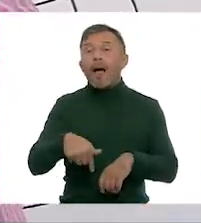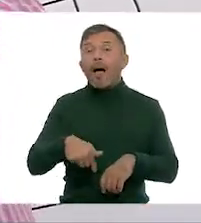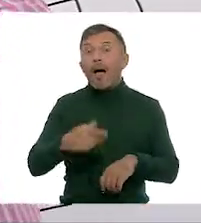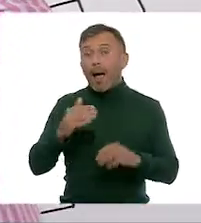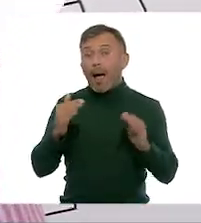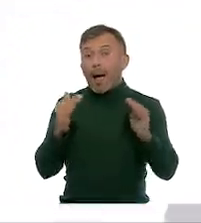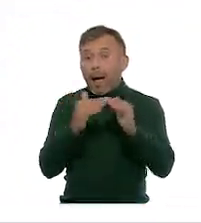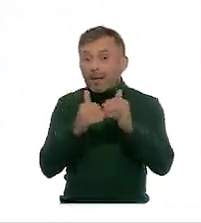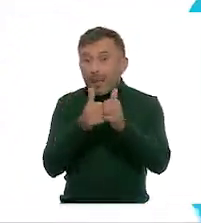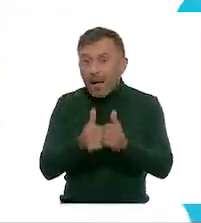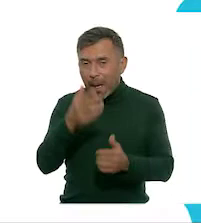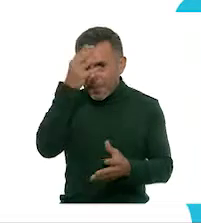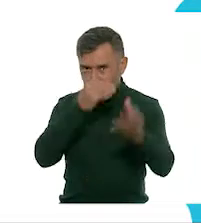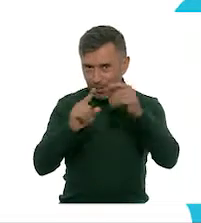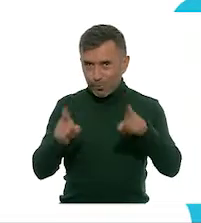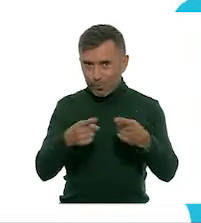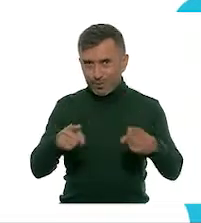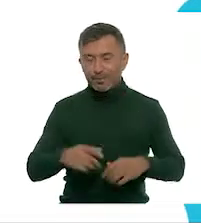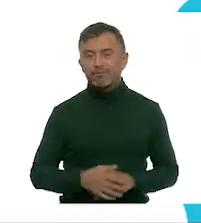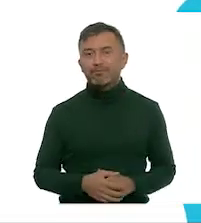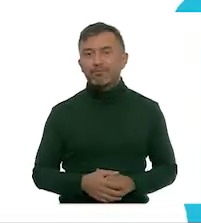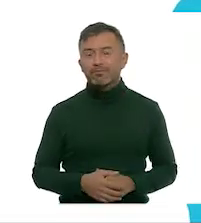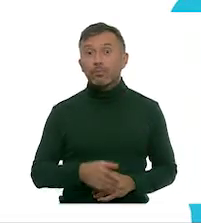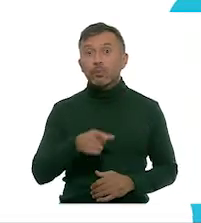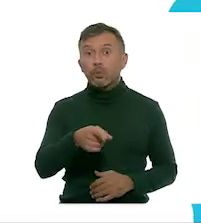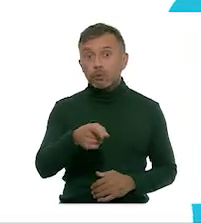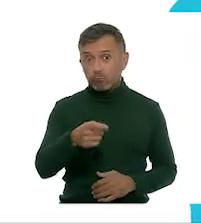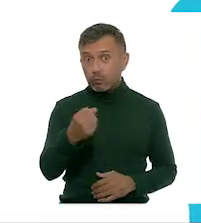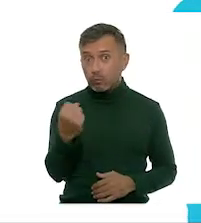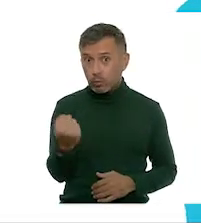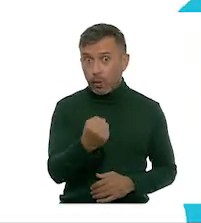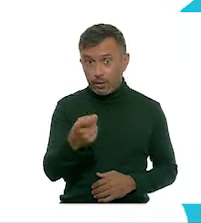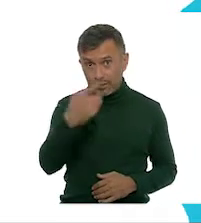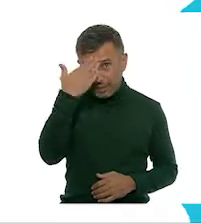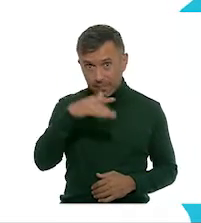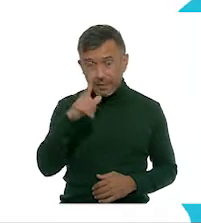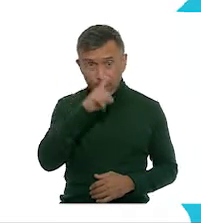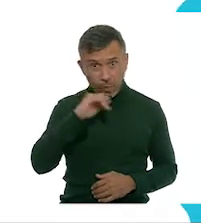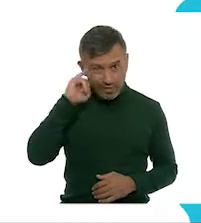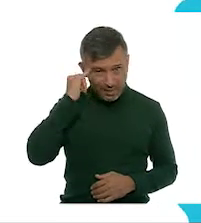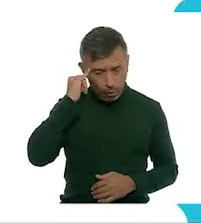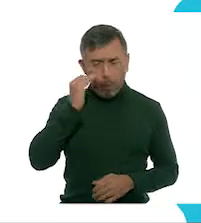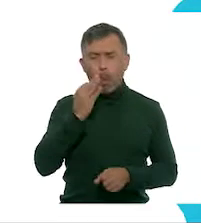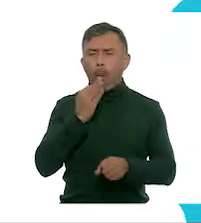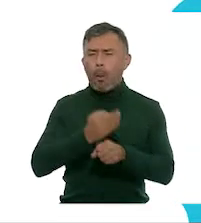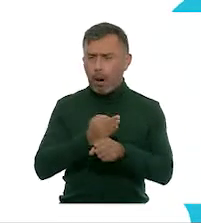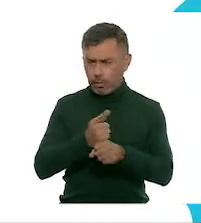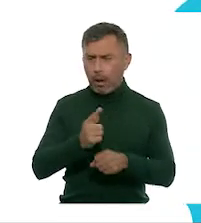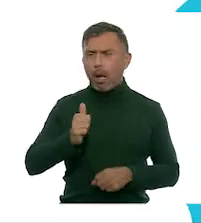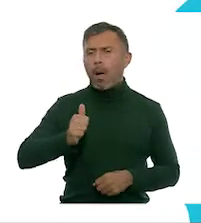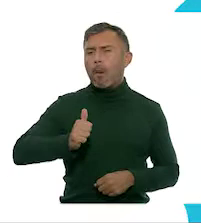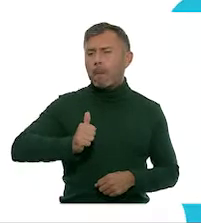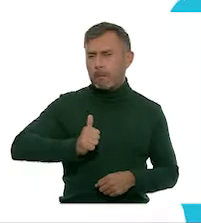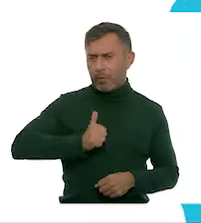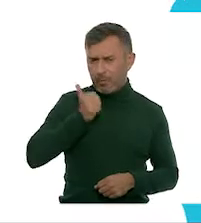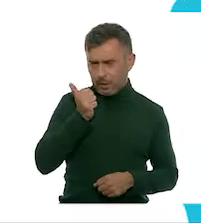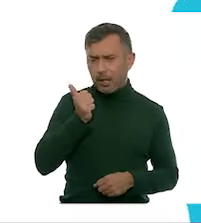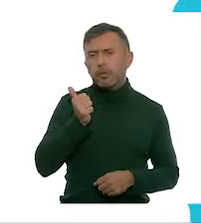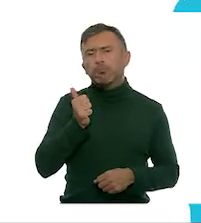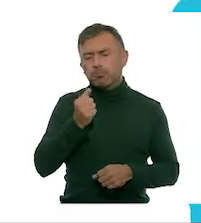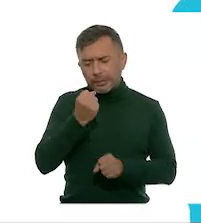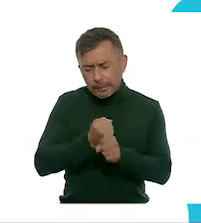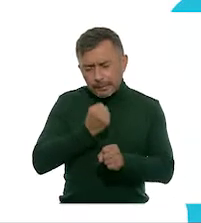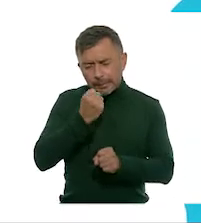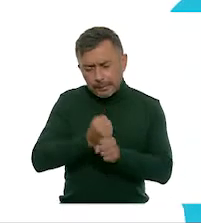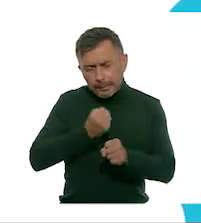Música en Casa. Si tienes la fortuna de hablar una lengua indígena, aprovecha también este momento para practicarla